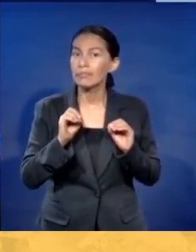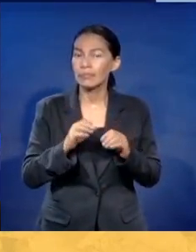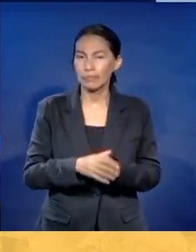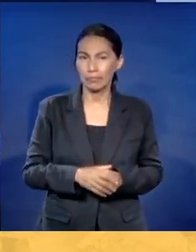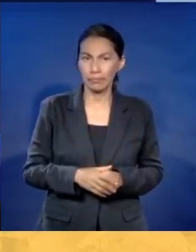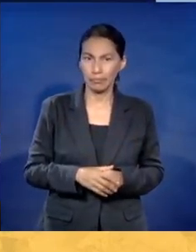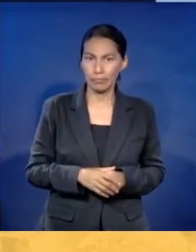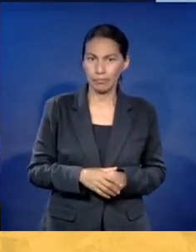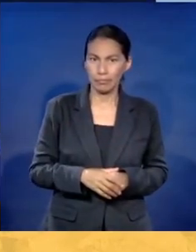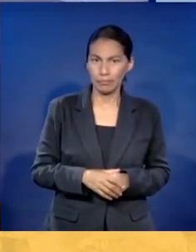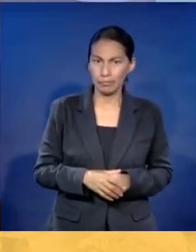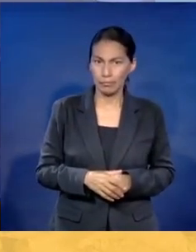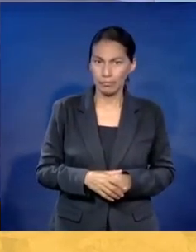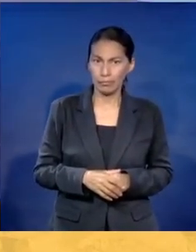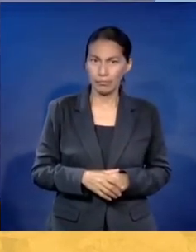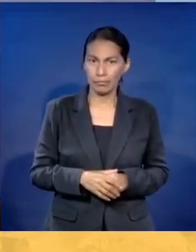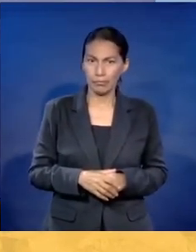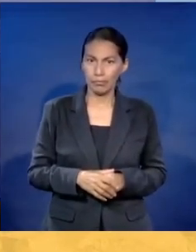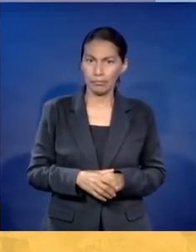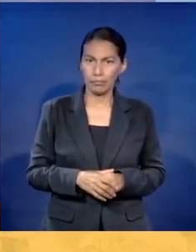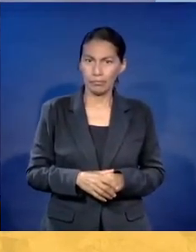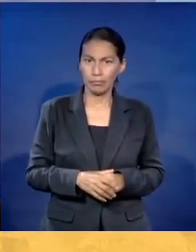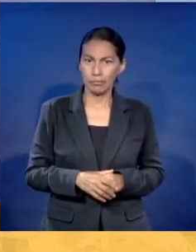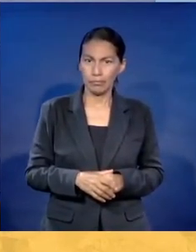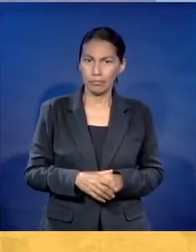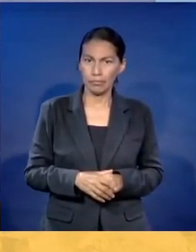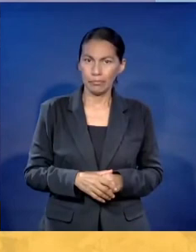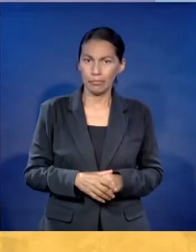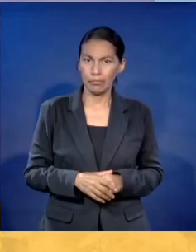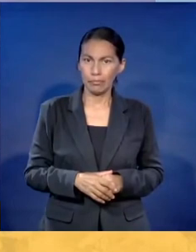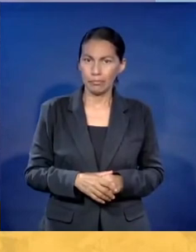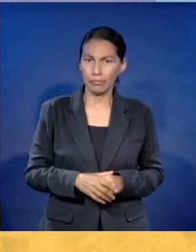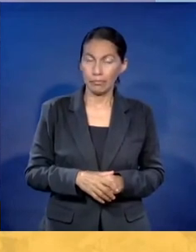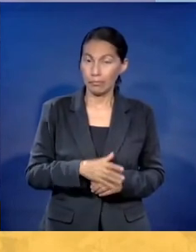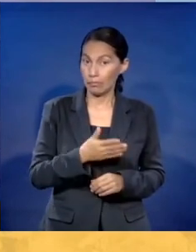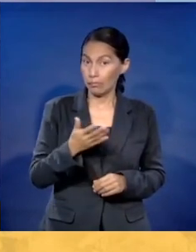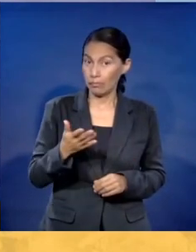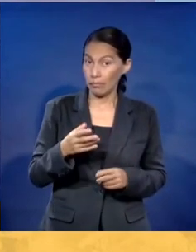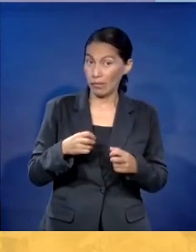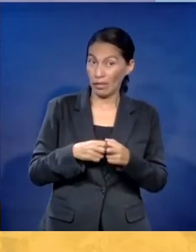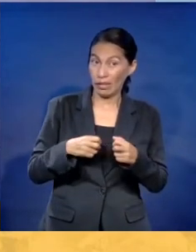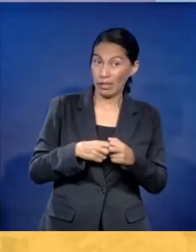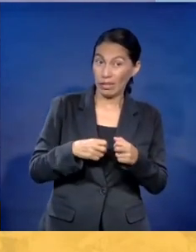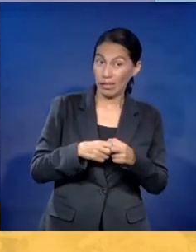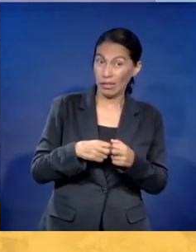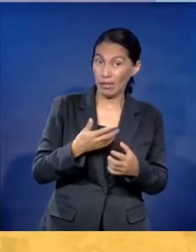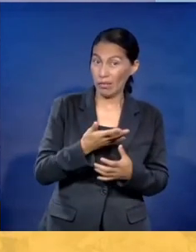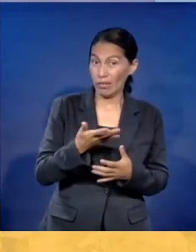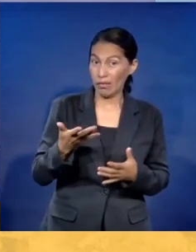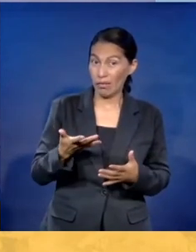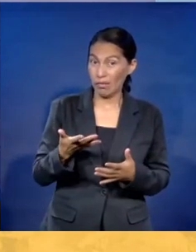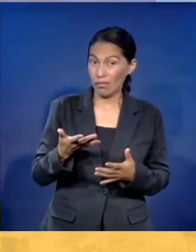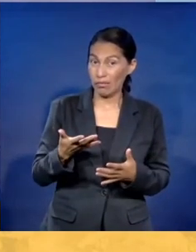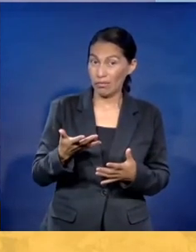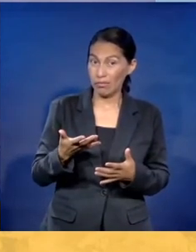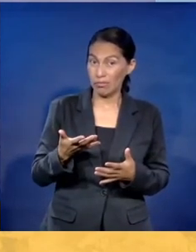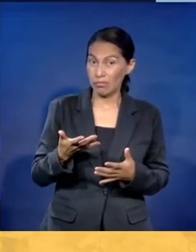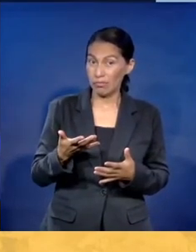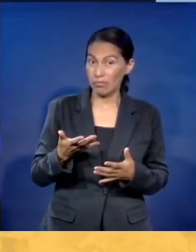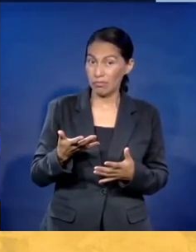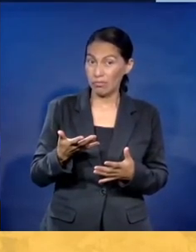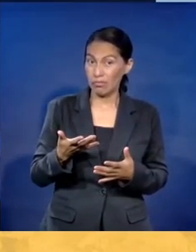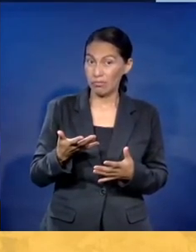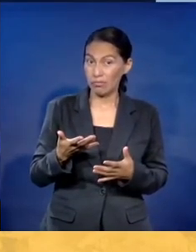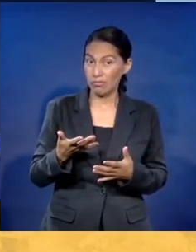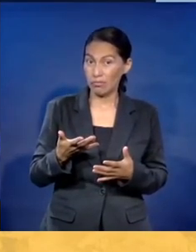en ese estrés que están perdiendo la emoción y la sensación hacen un plan para reactivar la relación Cuál es ese